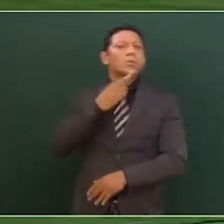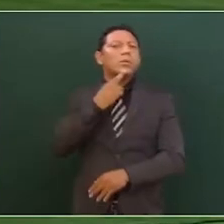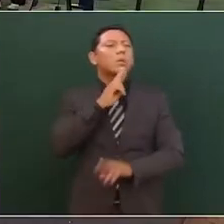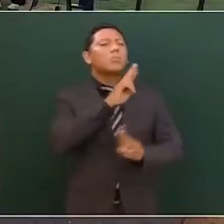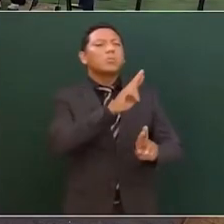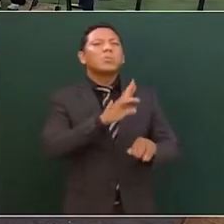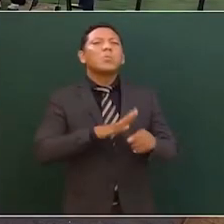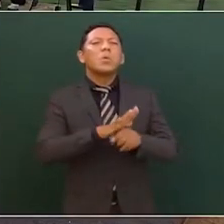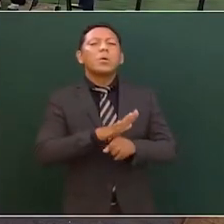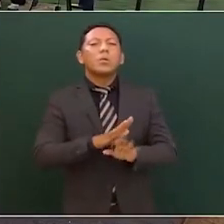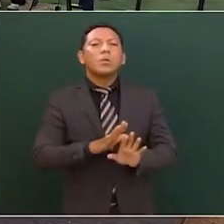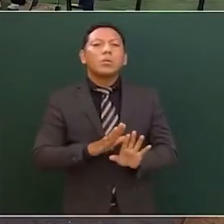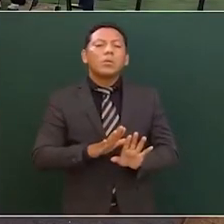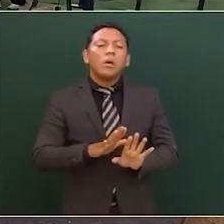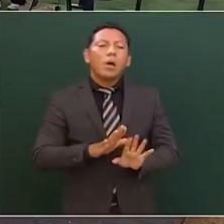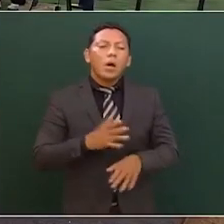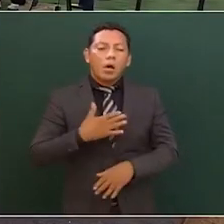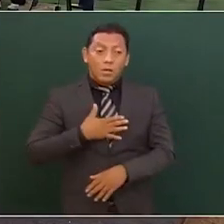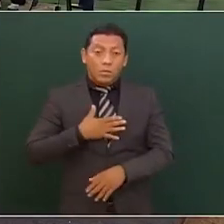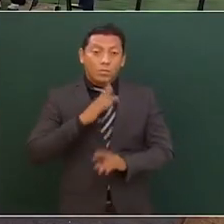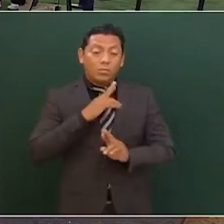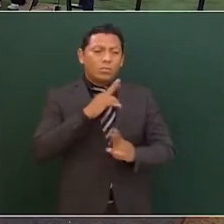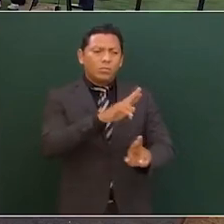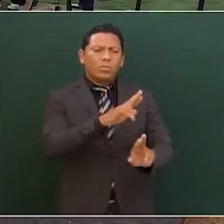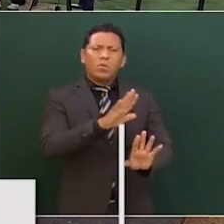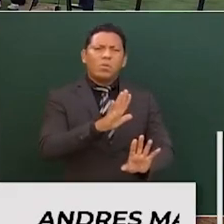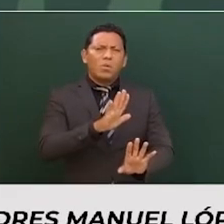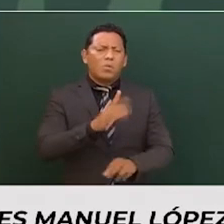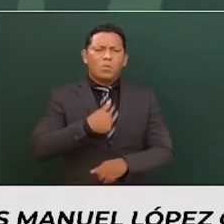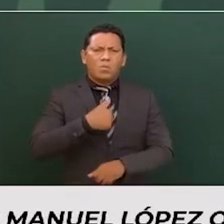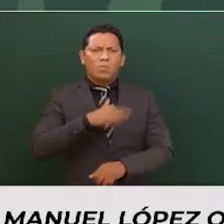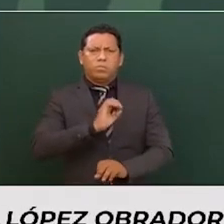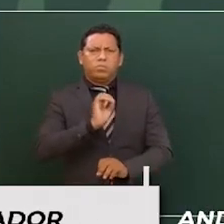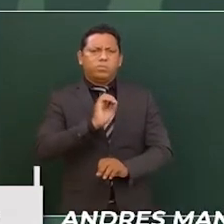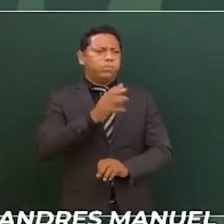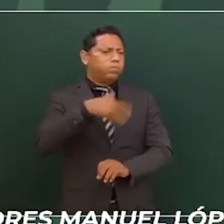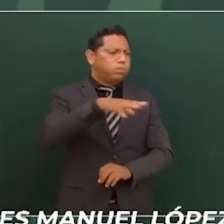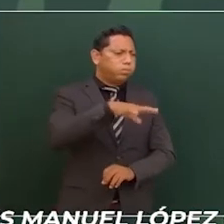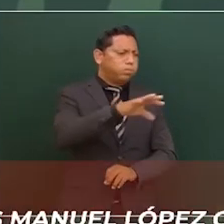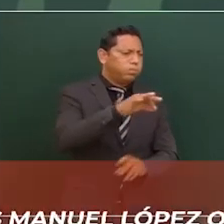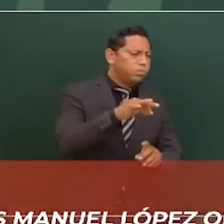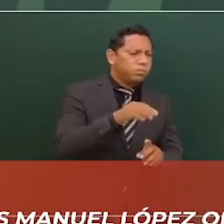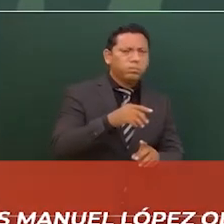problema es que no, Enrique. Nosotros no, no perseguimos a nadie,